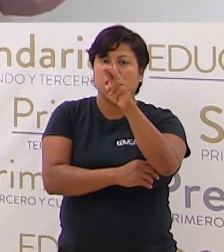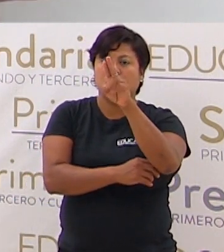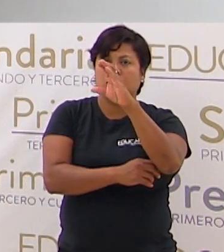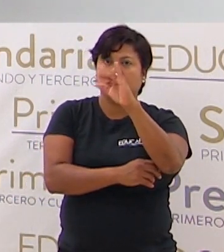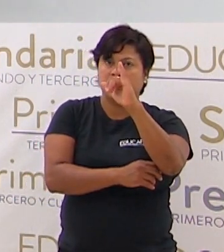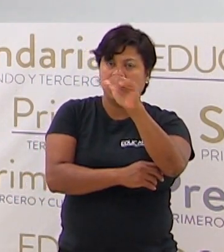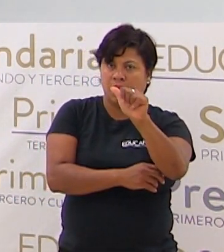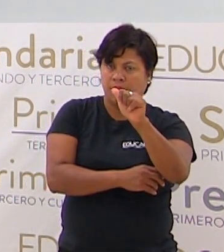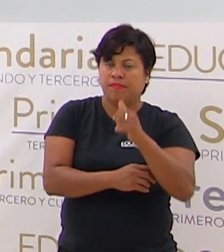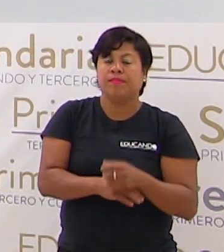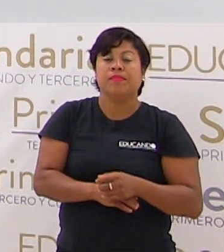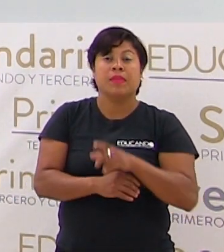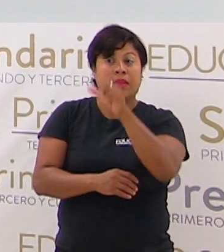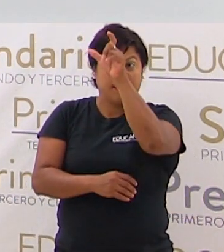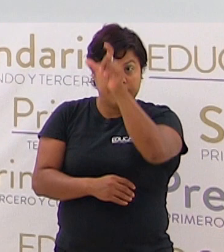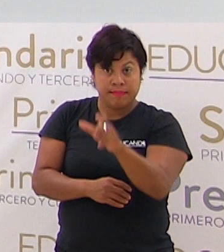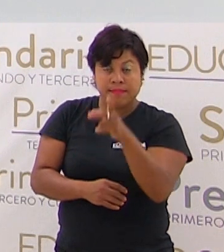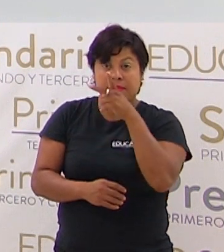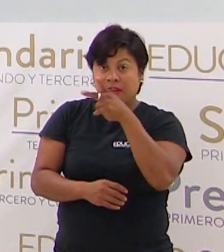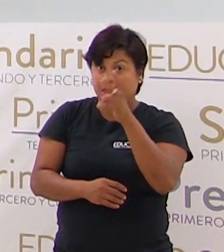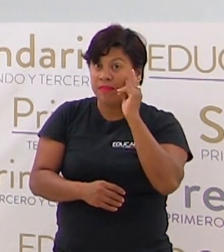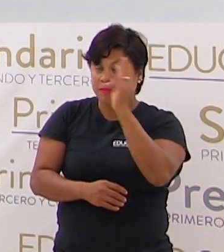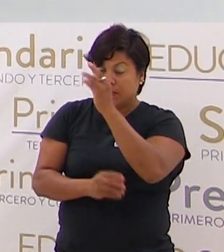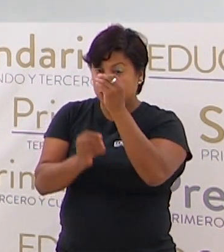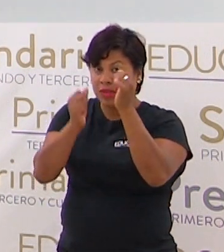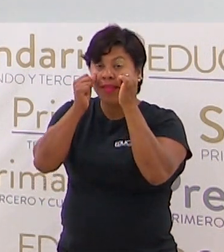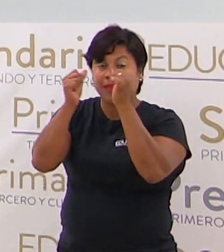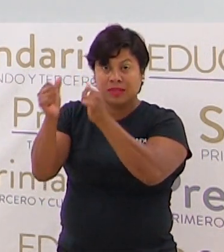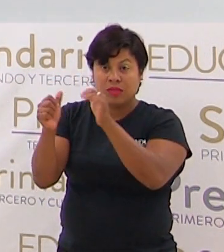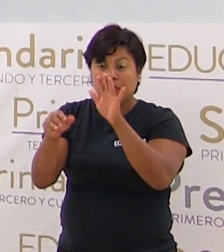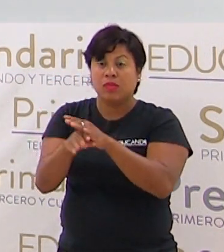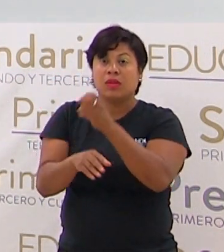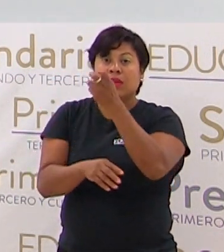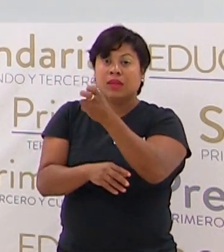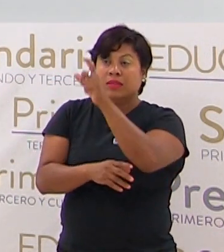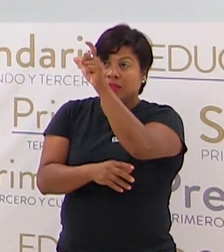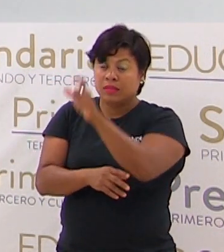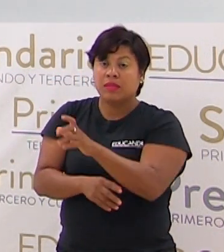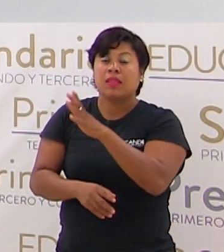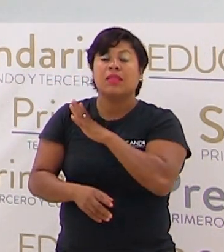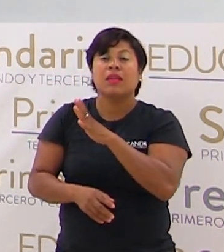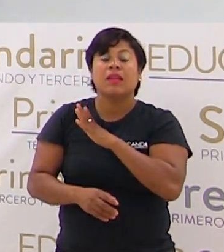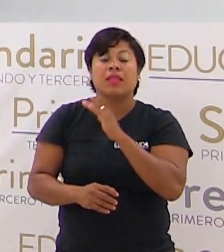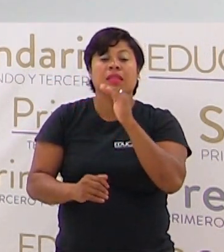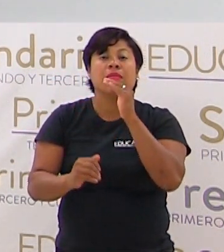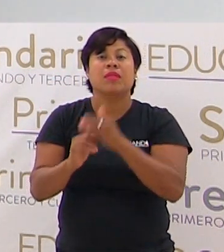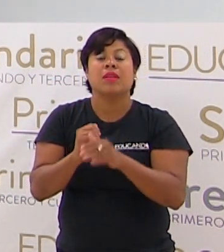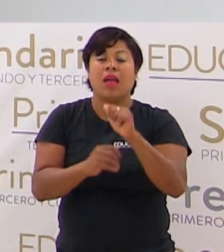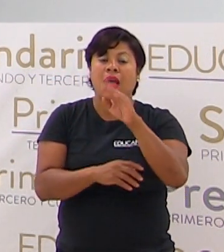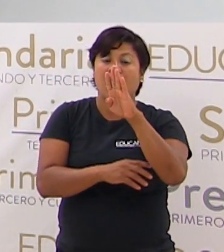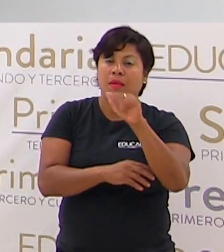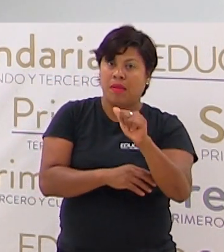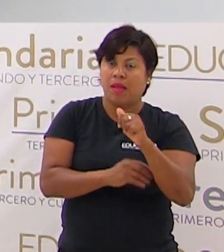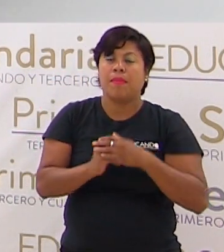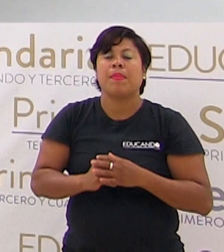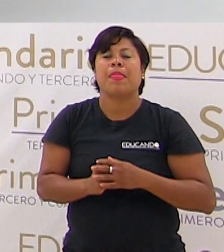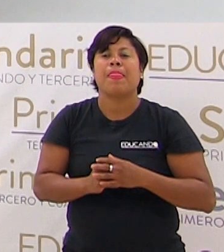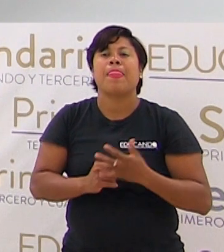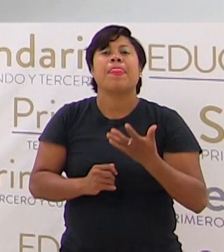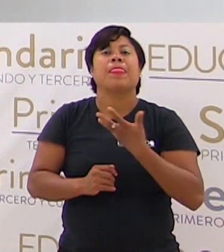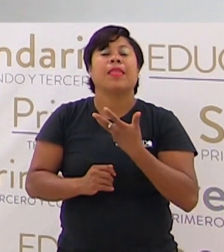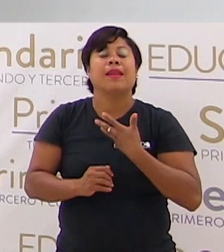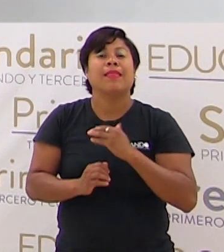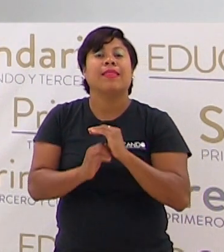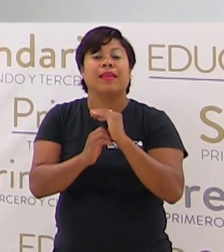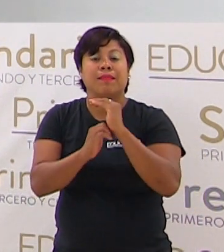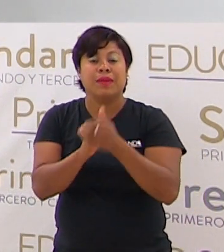reproducía, bien. Atención porque algunas de estas tienen terminación en aba,